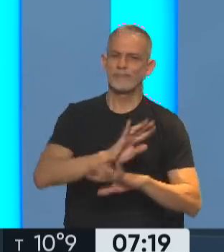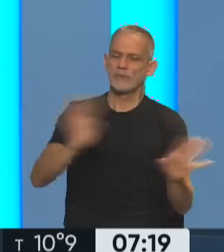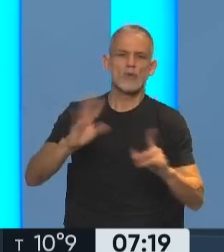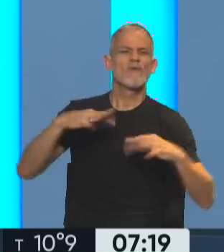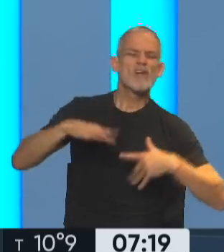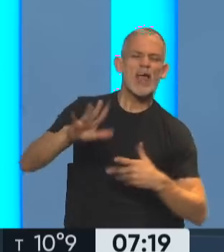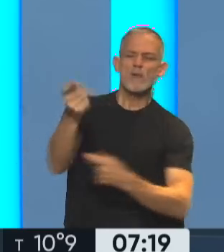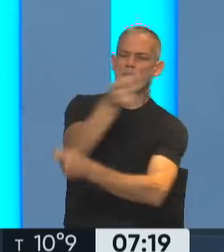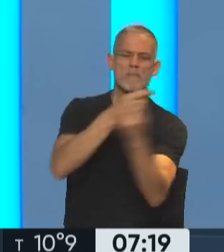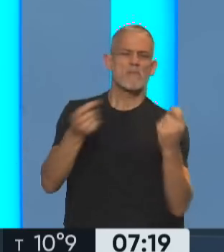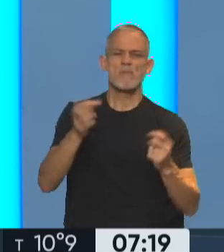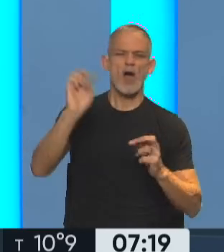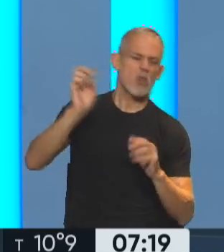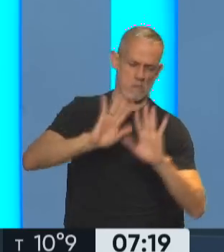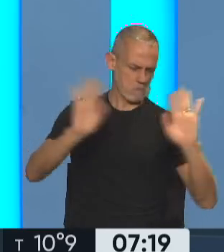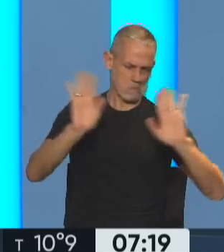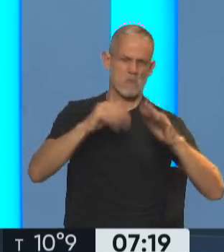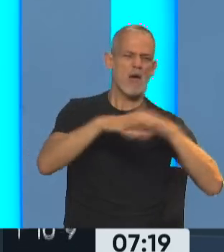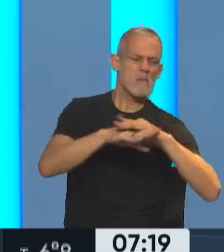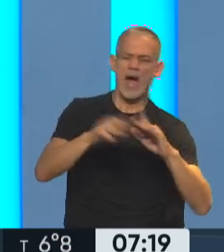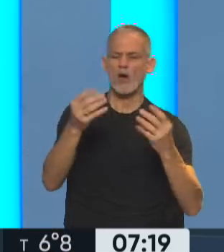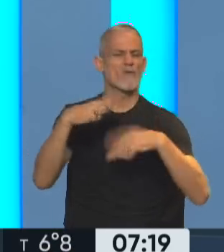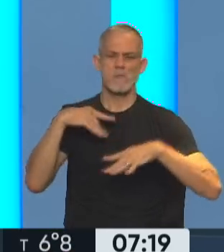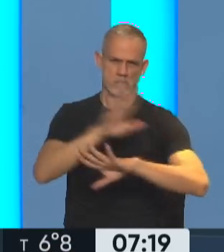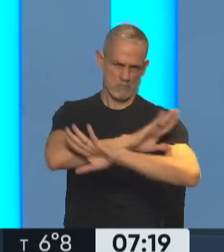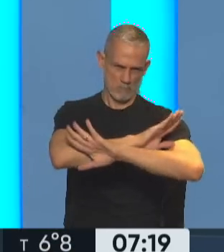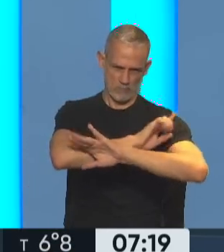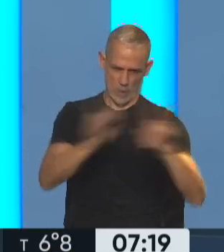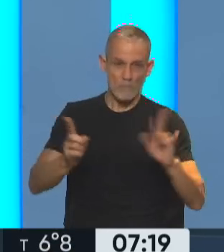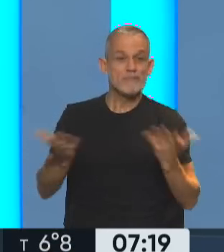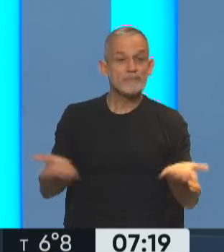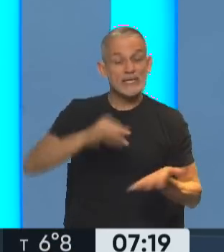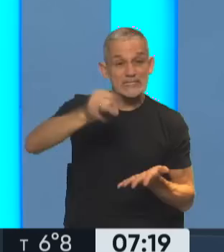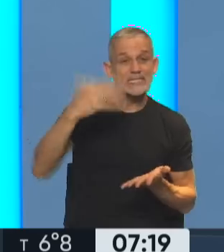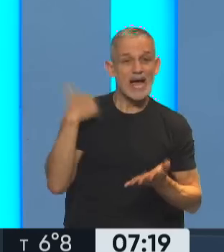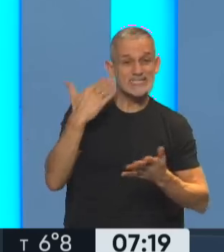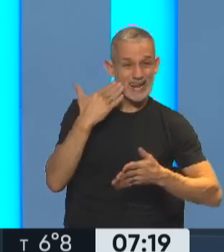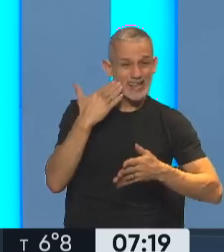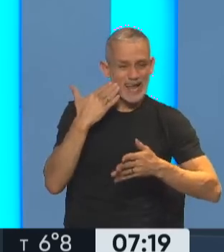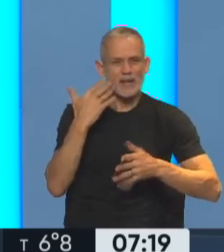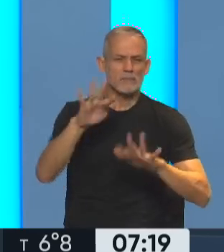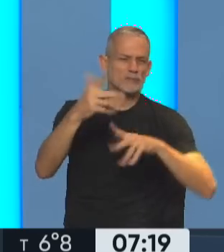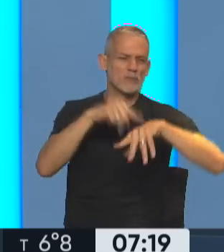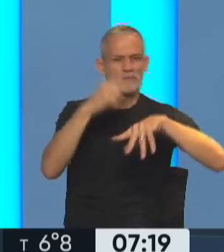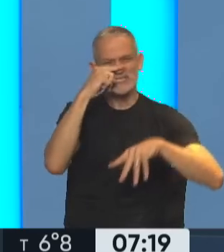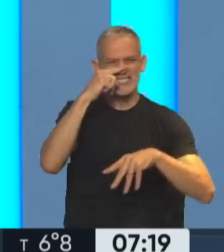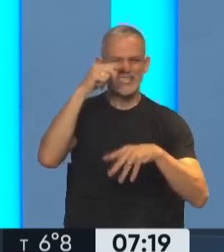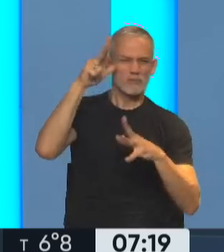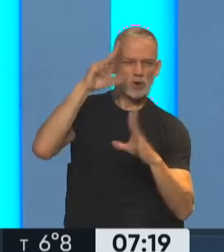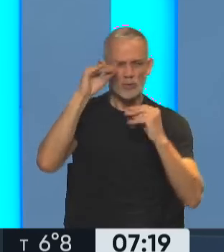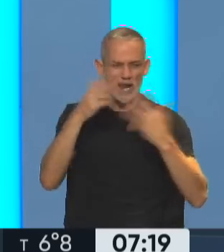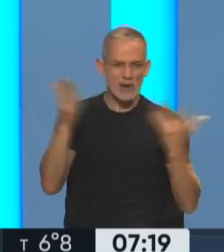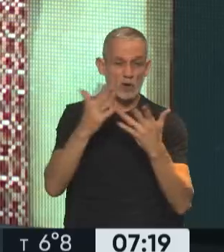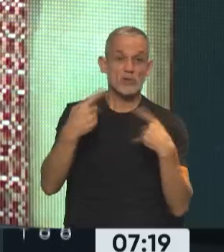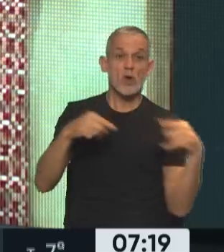de feriado, no va a haber feriado cambiario, bancario, no va a haber nada de eso. Sí es cierto que ayer por la tarde, ya tipo 7, 8 de la noche, que no